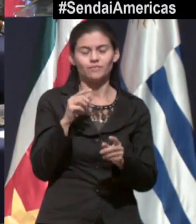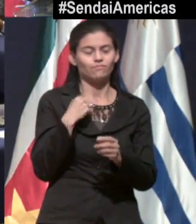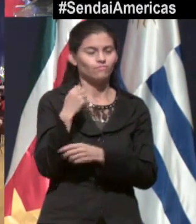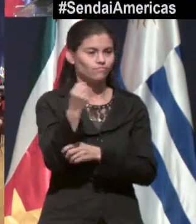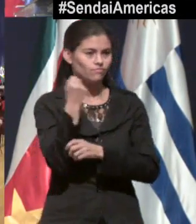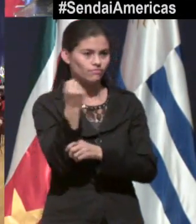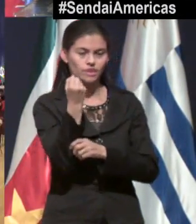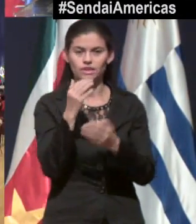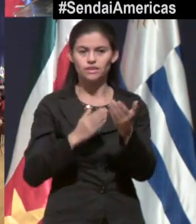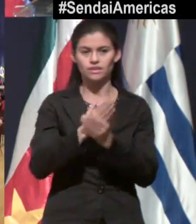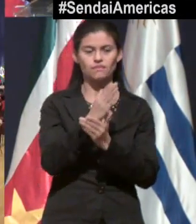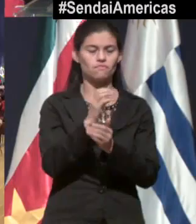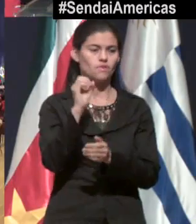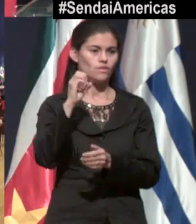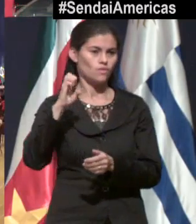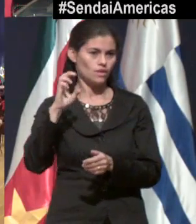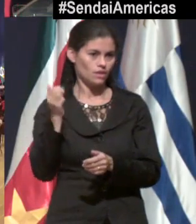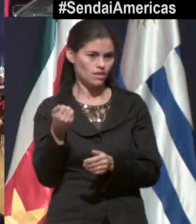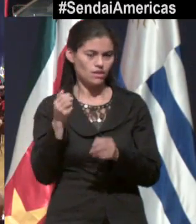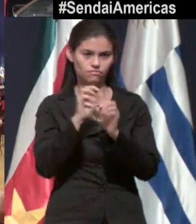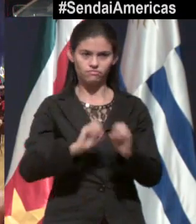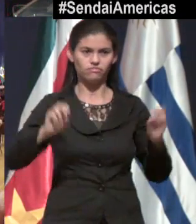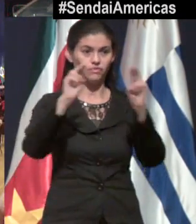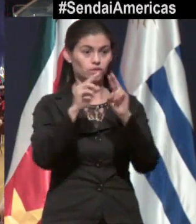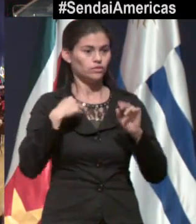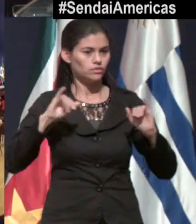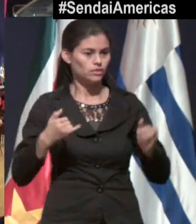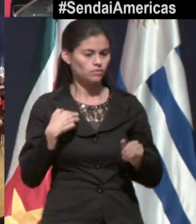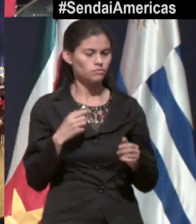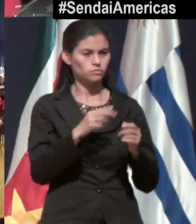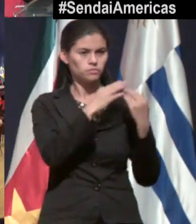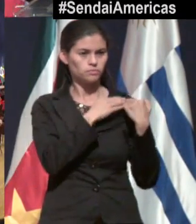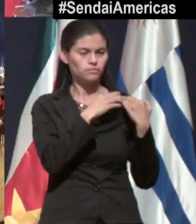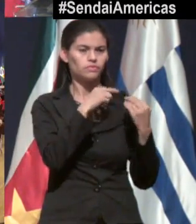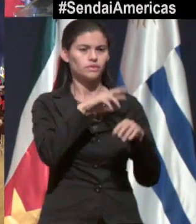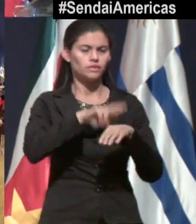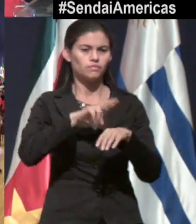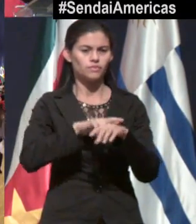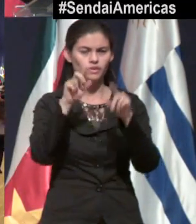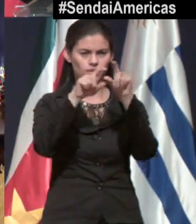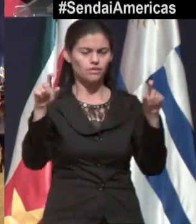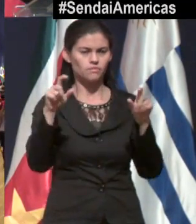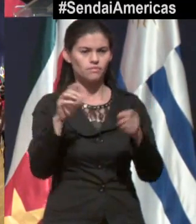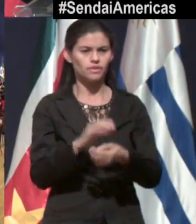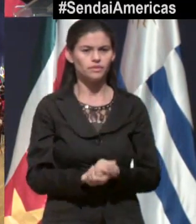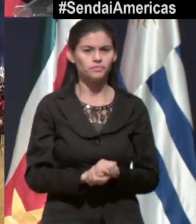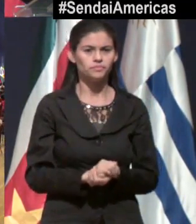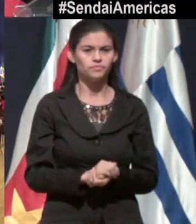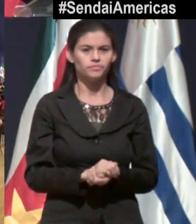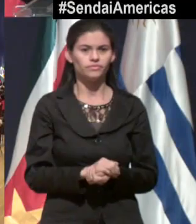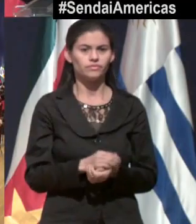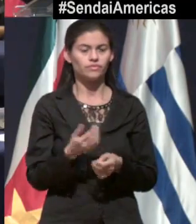en la agenda de la OEA, y al asumir el cargo de secretario general me propuse hacer de este tema una de